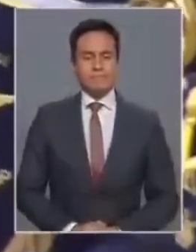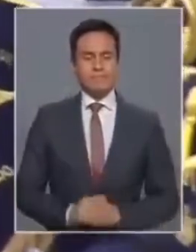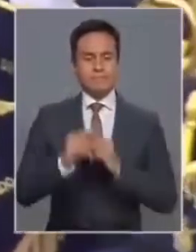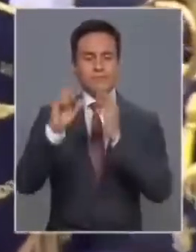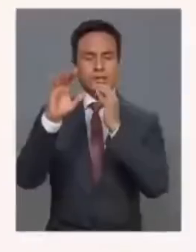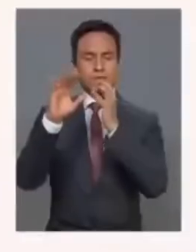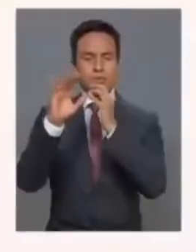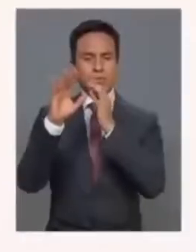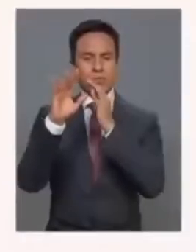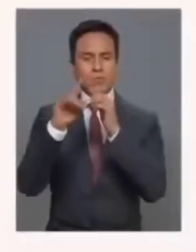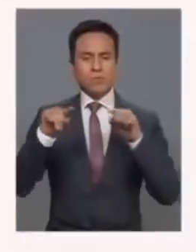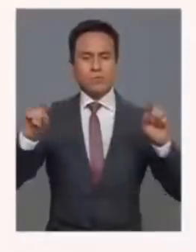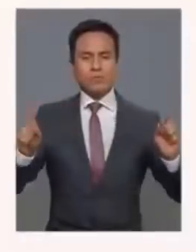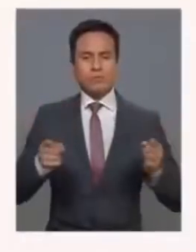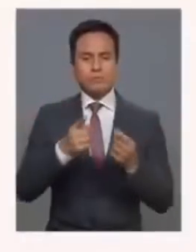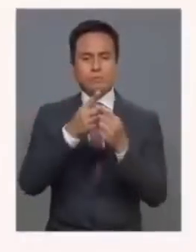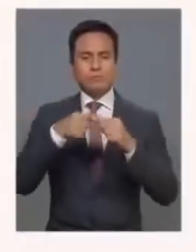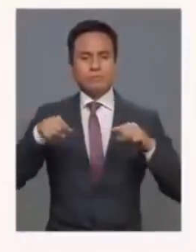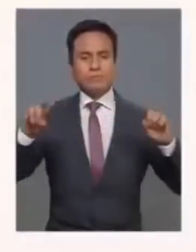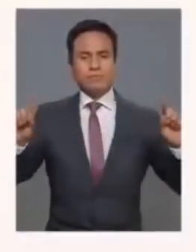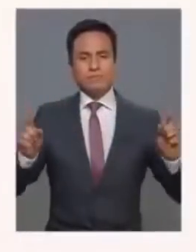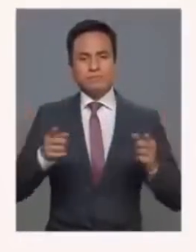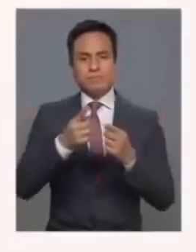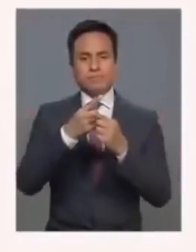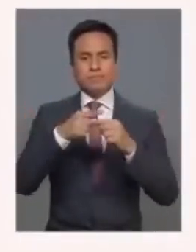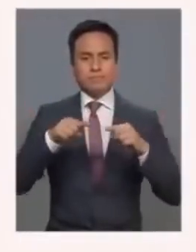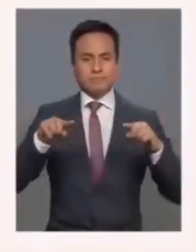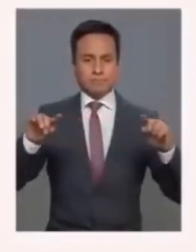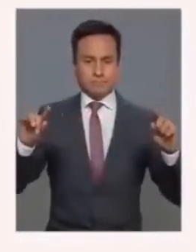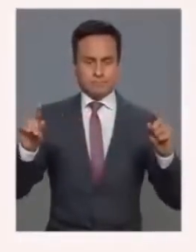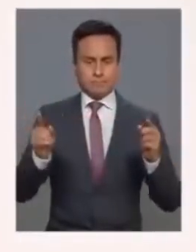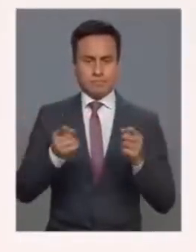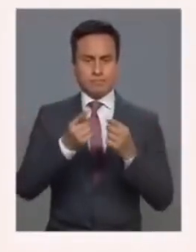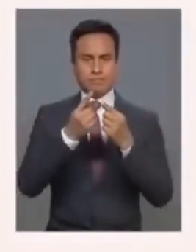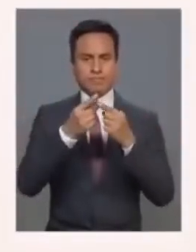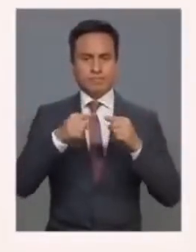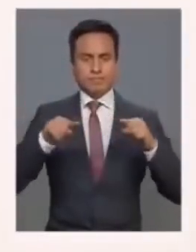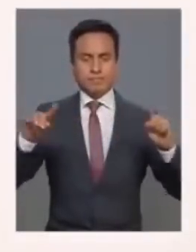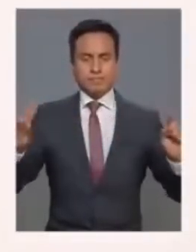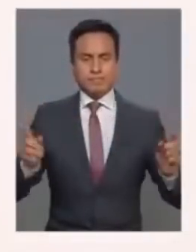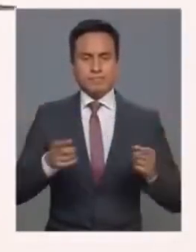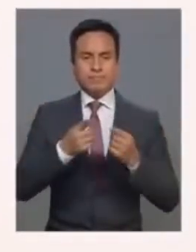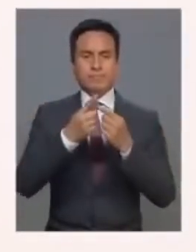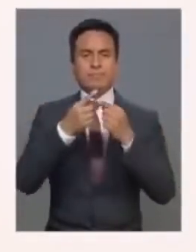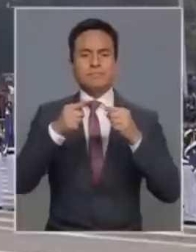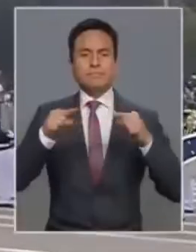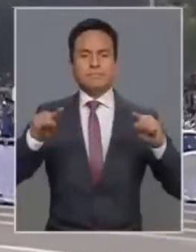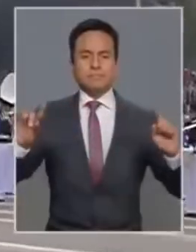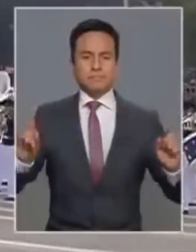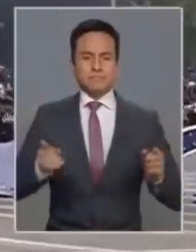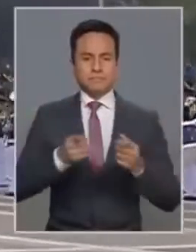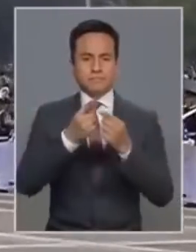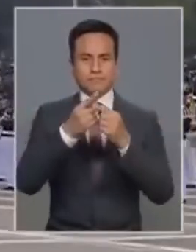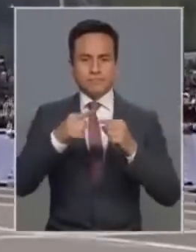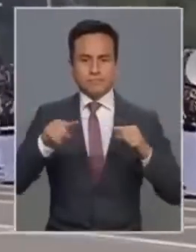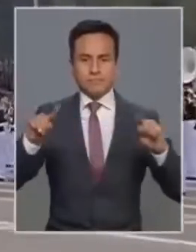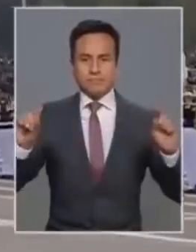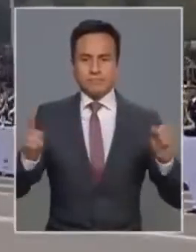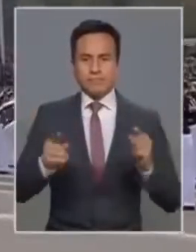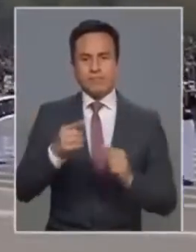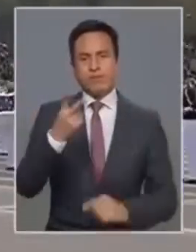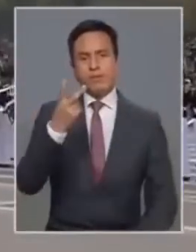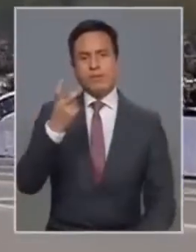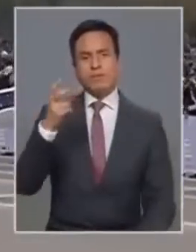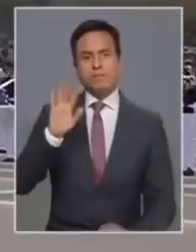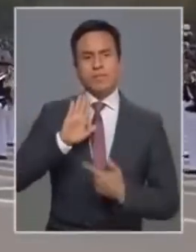EB1, quienes son verdaderos embajadores de la institución en Chile y en el extranjero. Formación aérea que por segunda vez hace